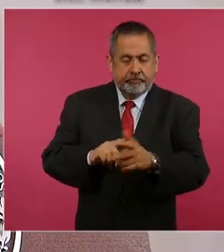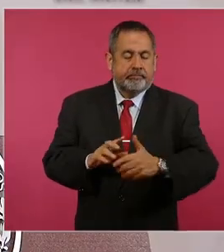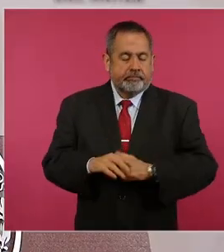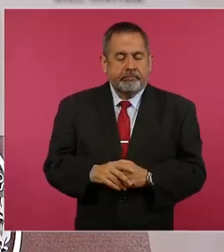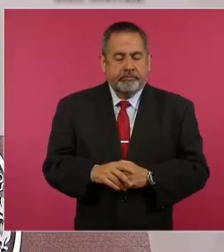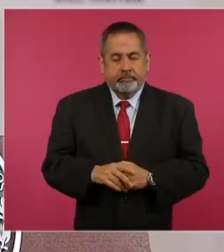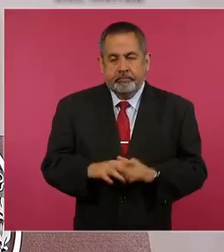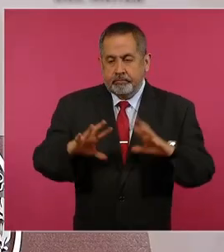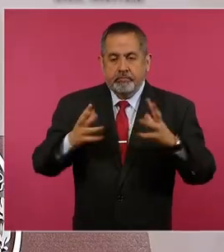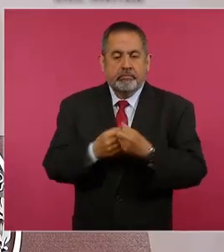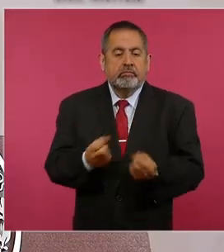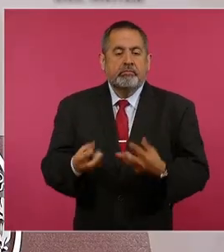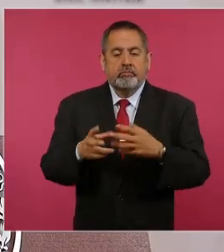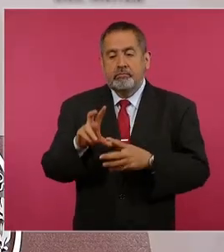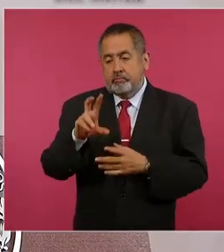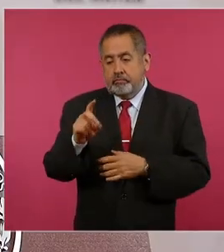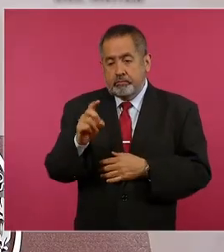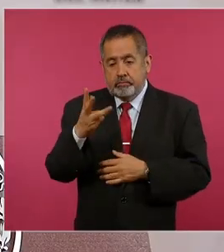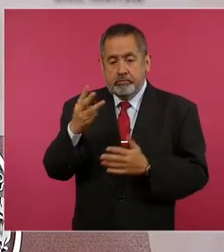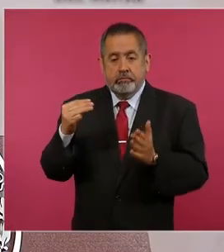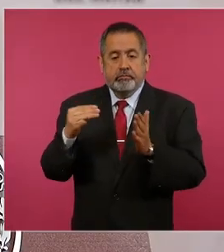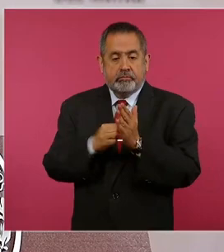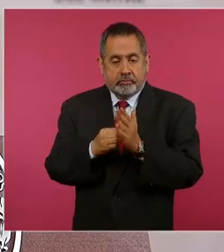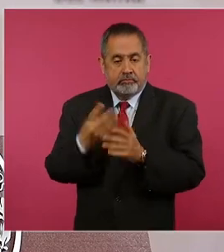estamos hablando de